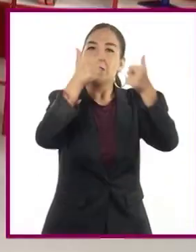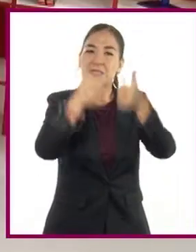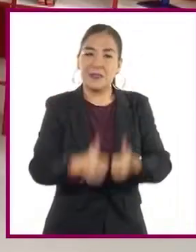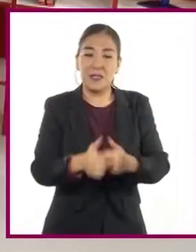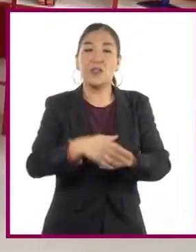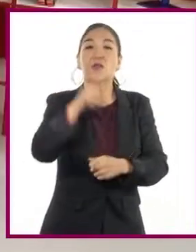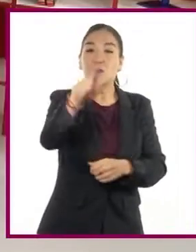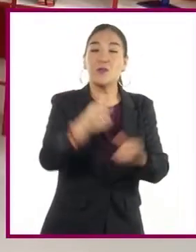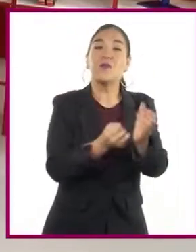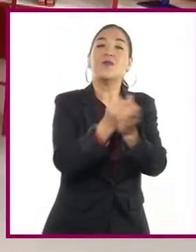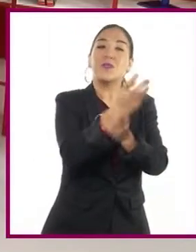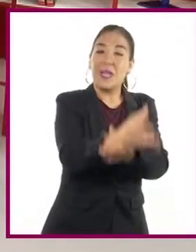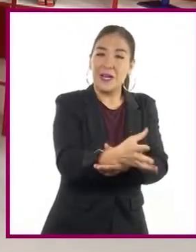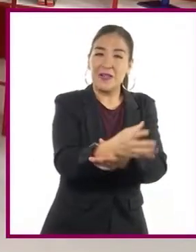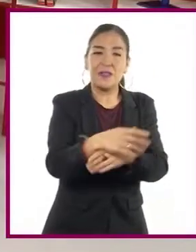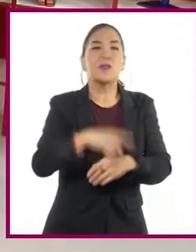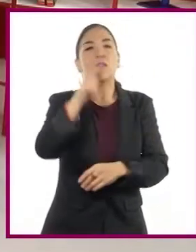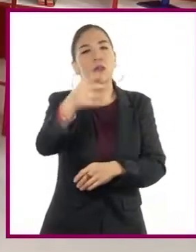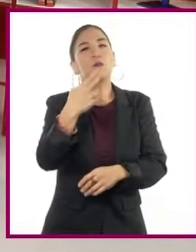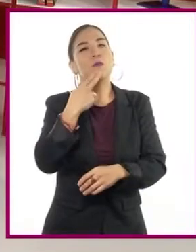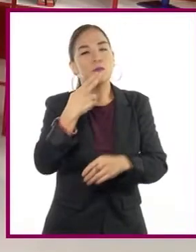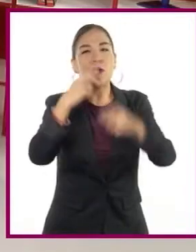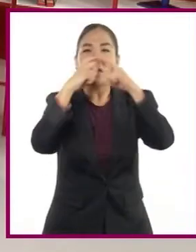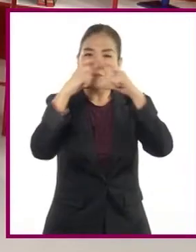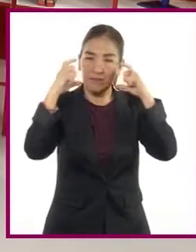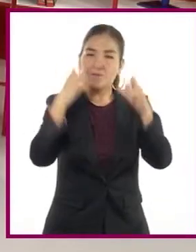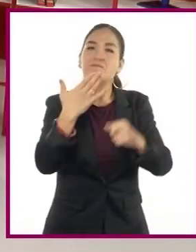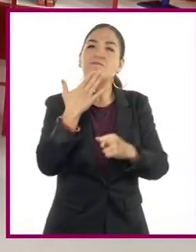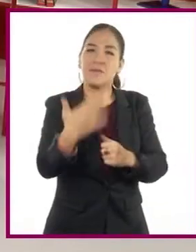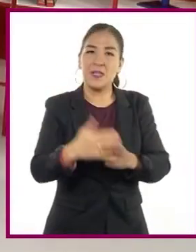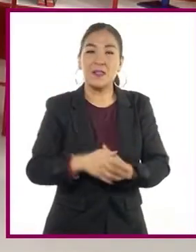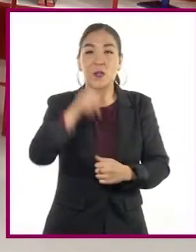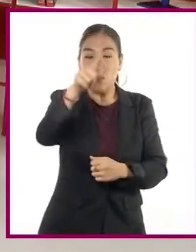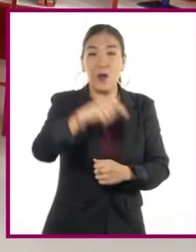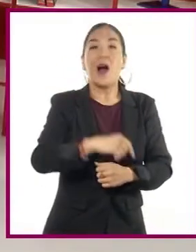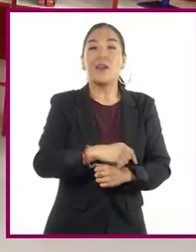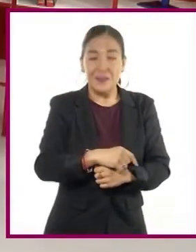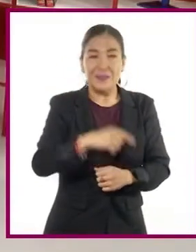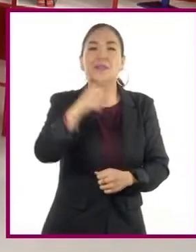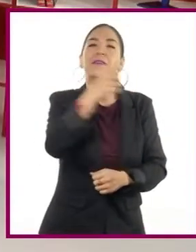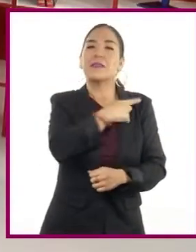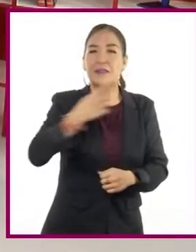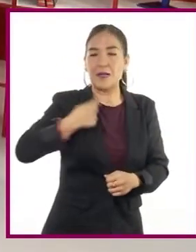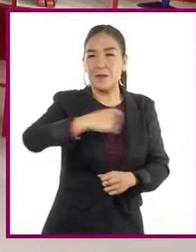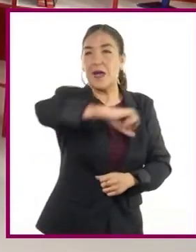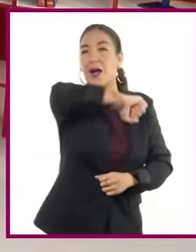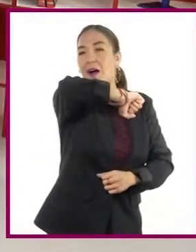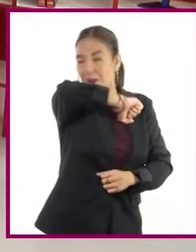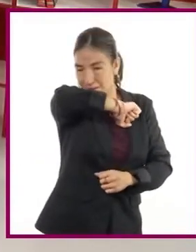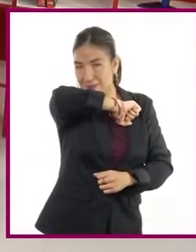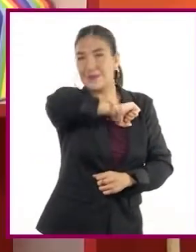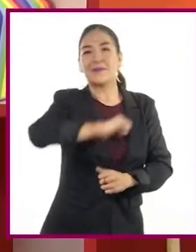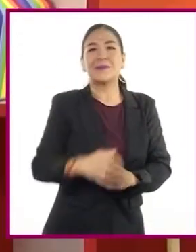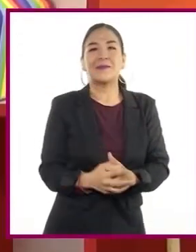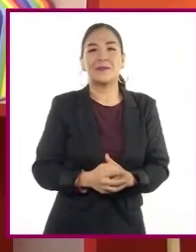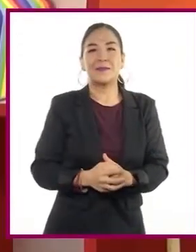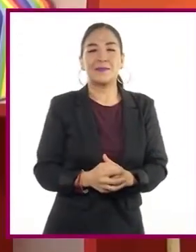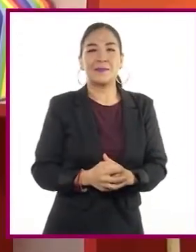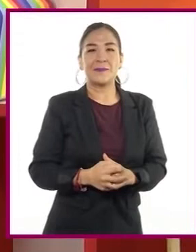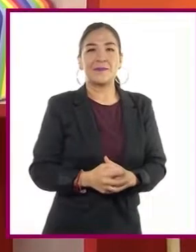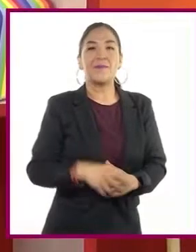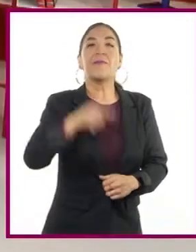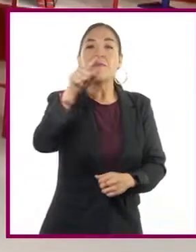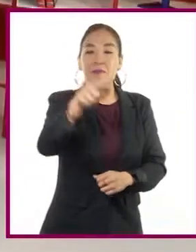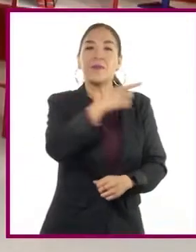Si salen, no olviden el uso correcto de cubrebocas. Si estornudan, recuerden hacerlo con la técnica de etiqueta.